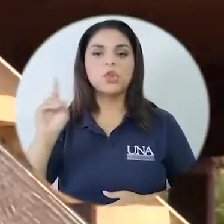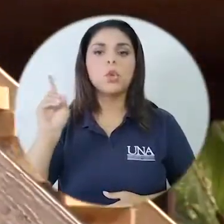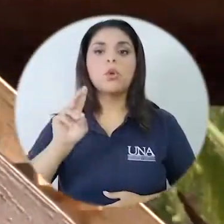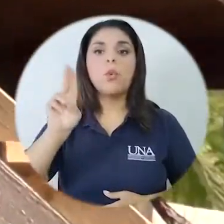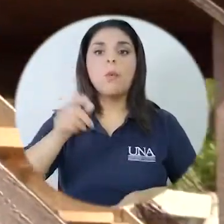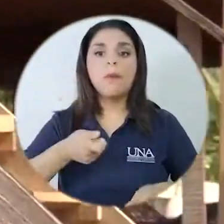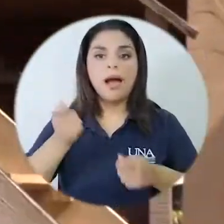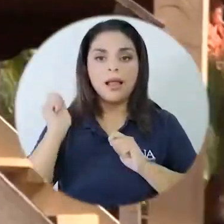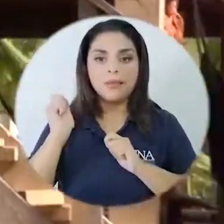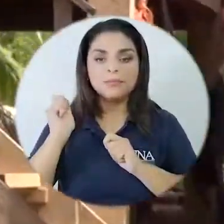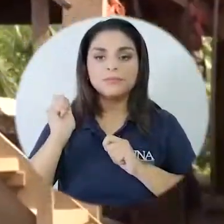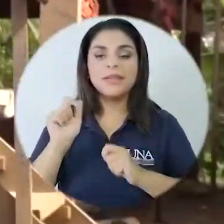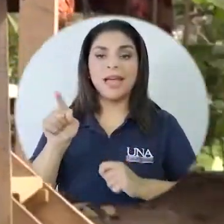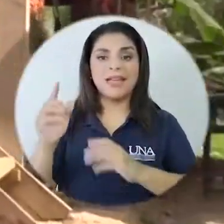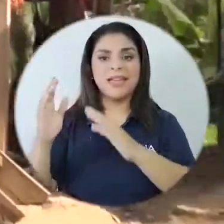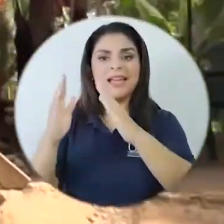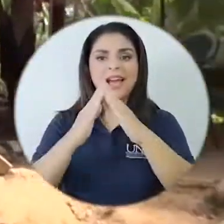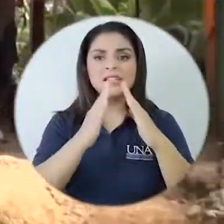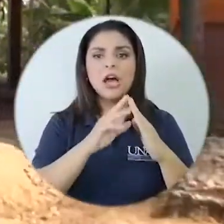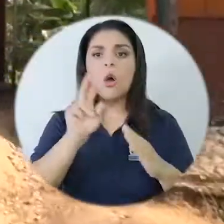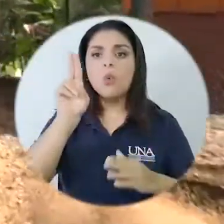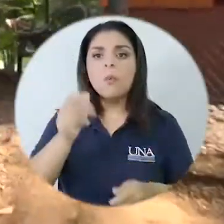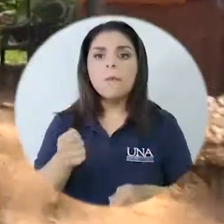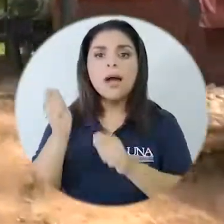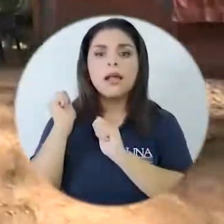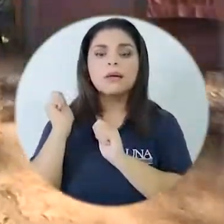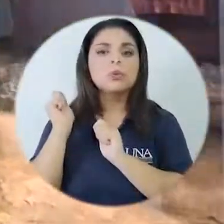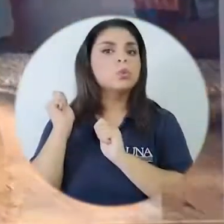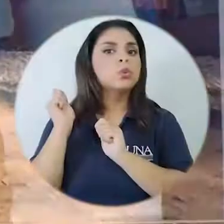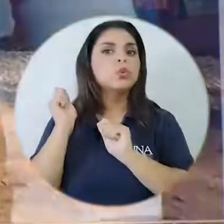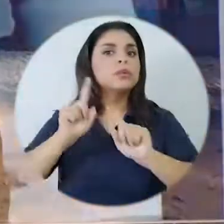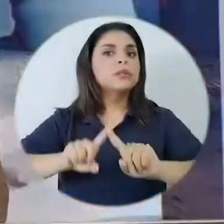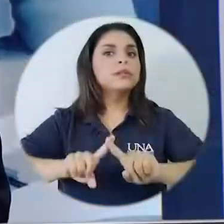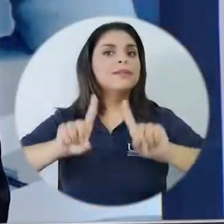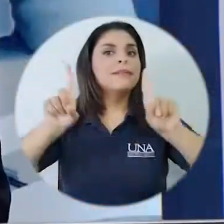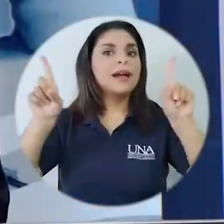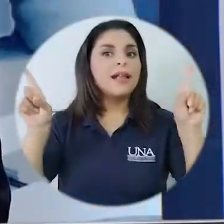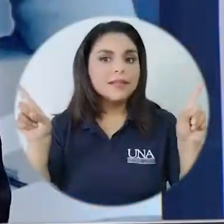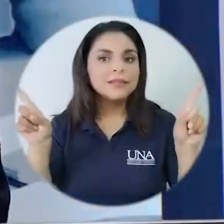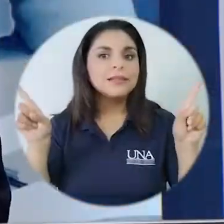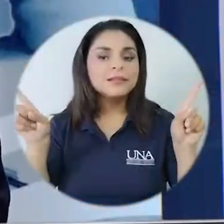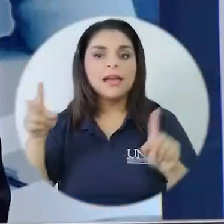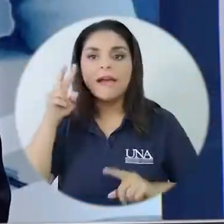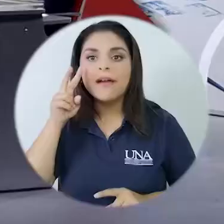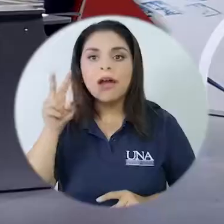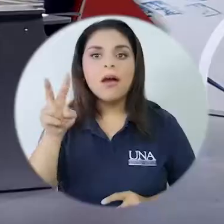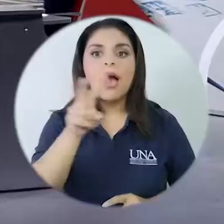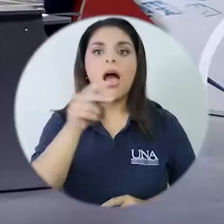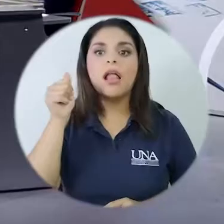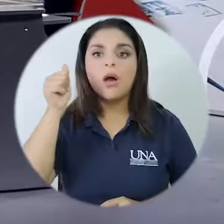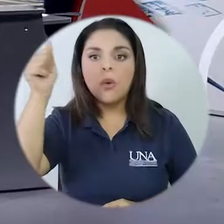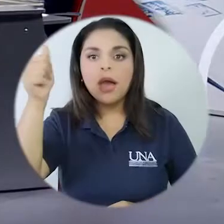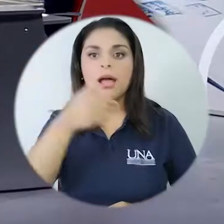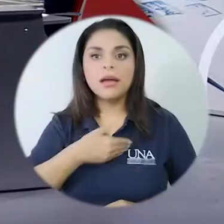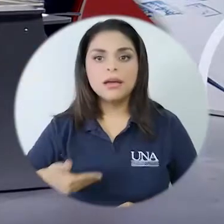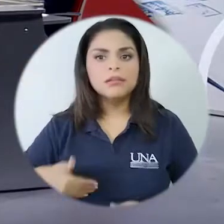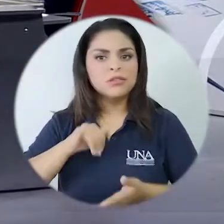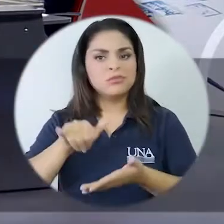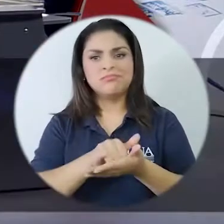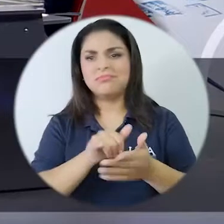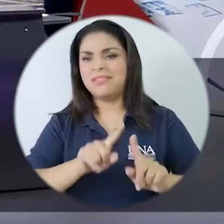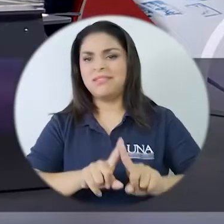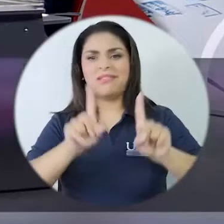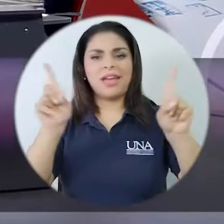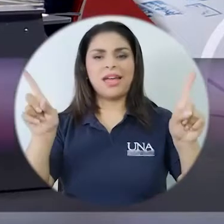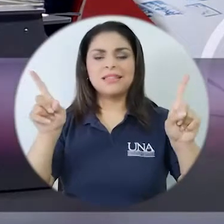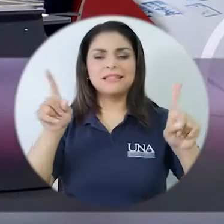zona de Upala. Las casas en Upala son totalmente diferentes a las construcciones que vemos en Heredia, La Abuela, San José, y tienen otros niveles